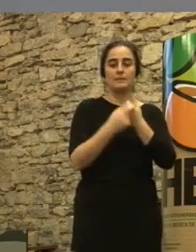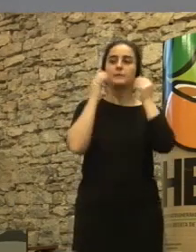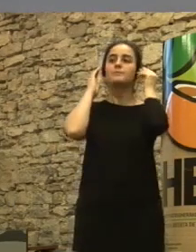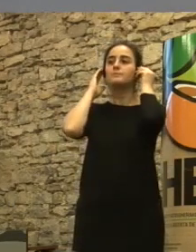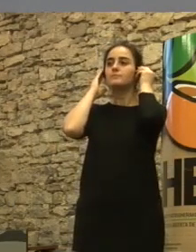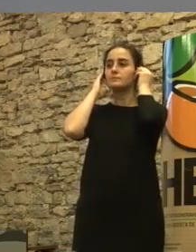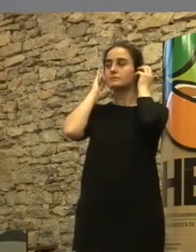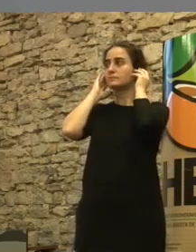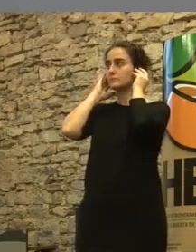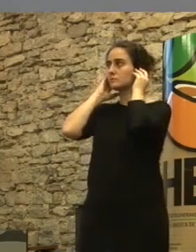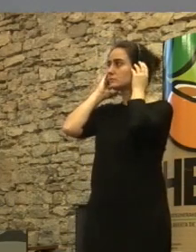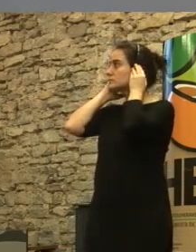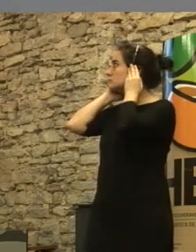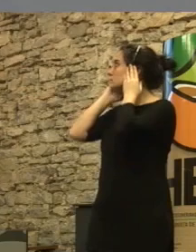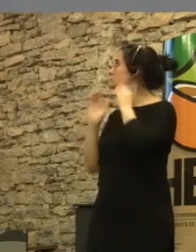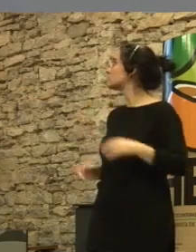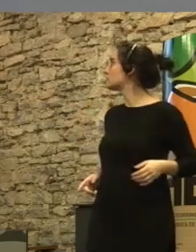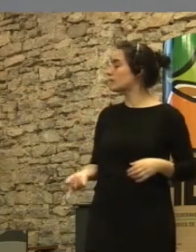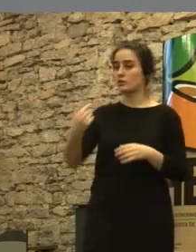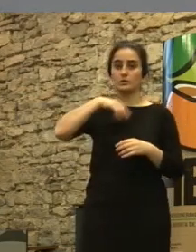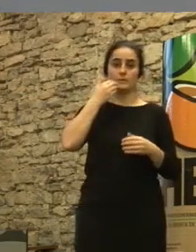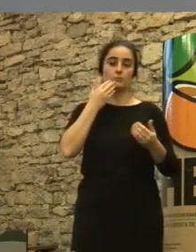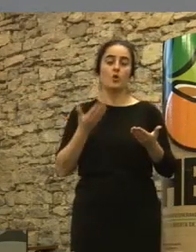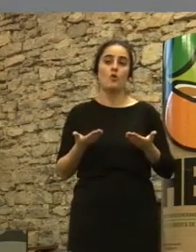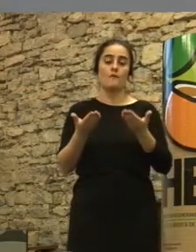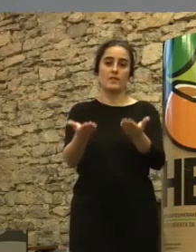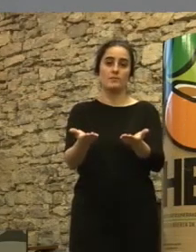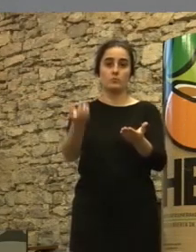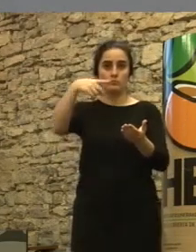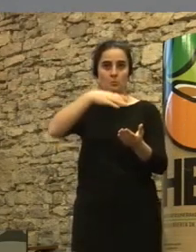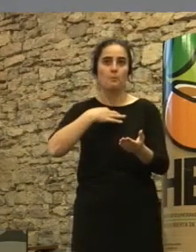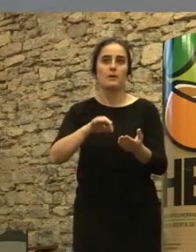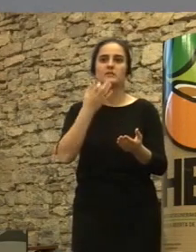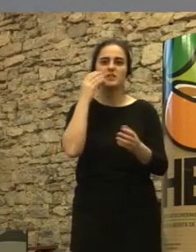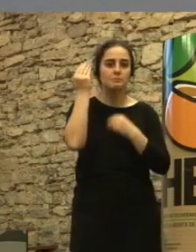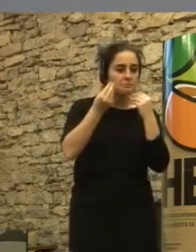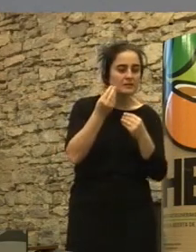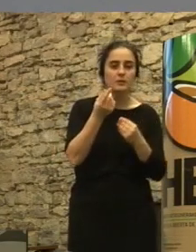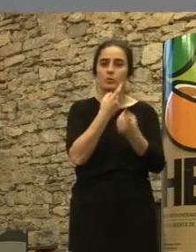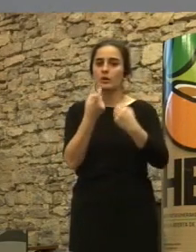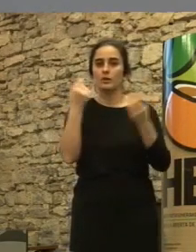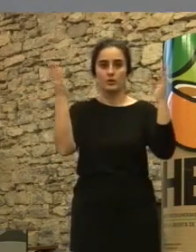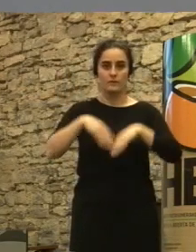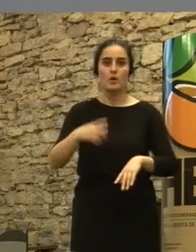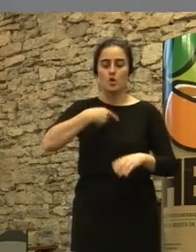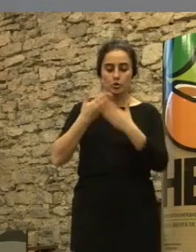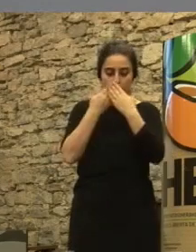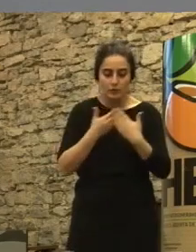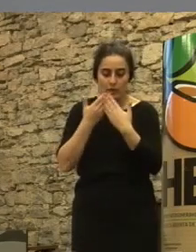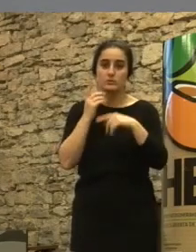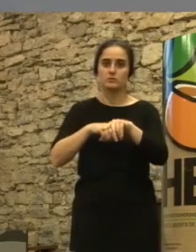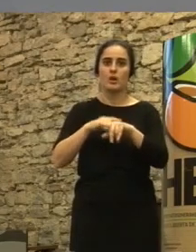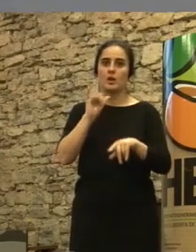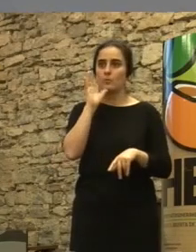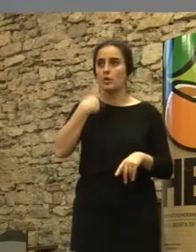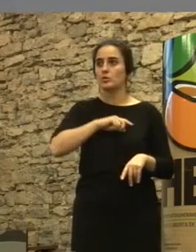Nosotros os ofrecemos el mandarnos eso que creéis que es desinformación, nosotros lo estudiamos, si nos da la vida, porque